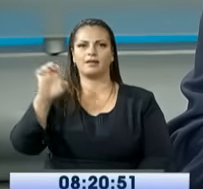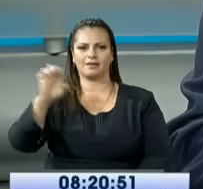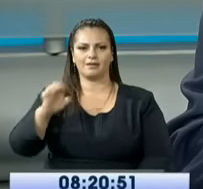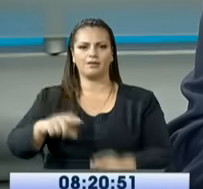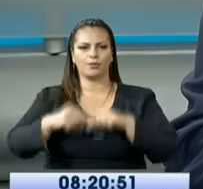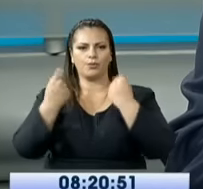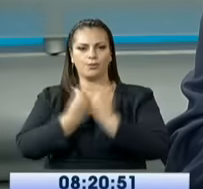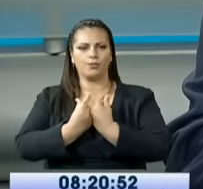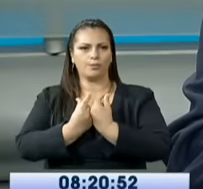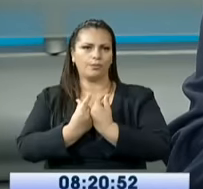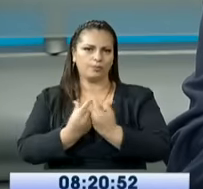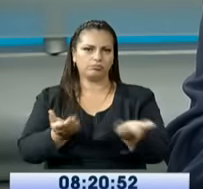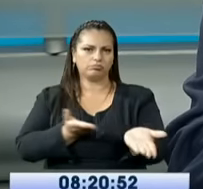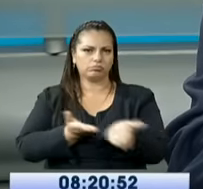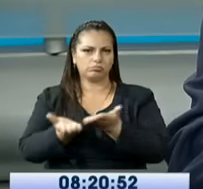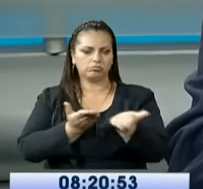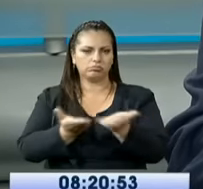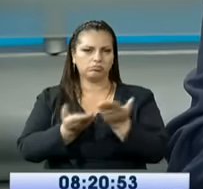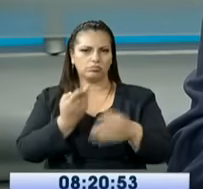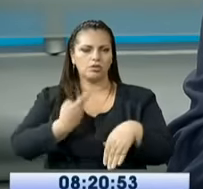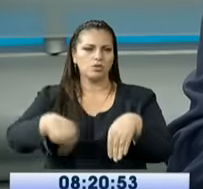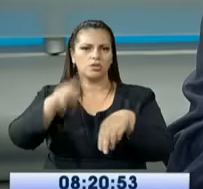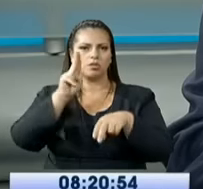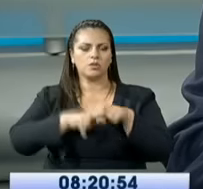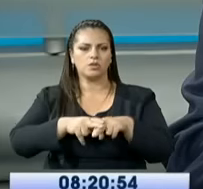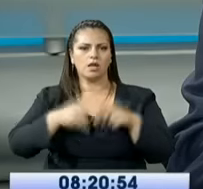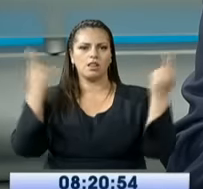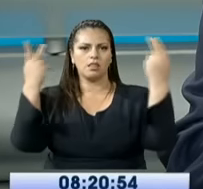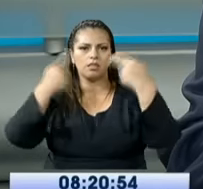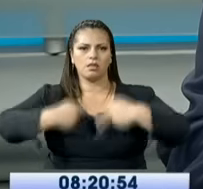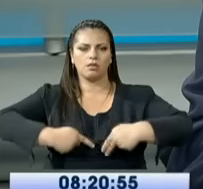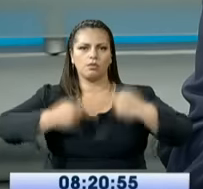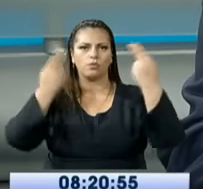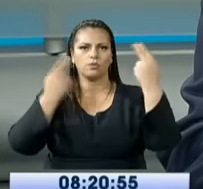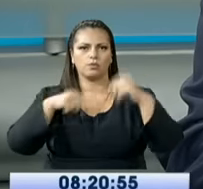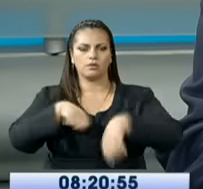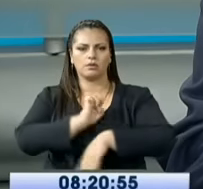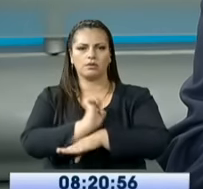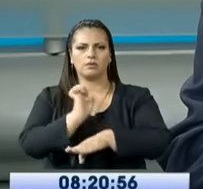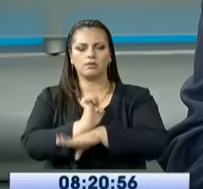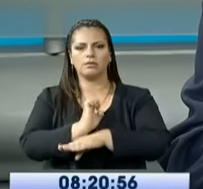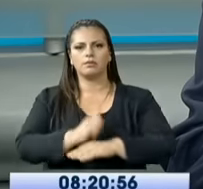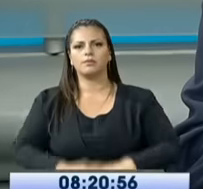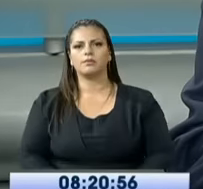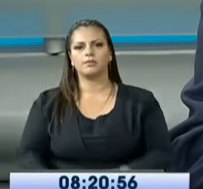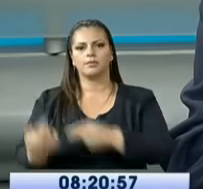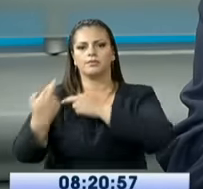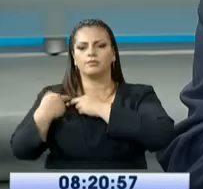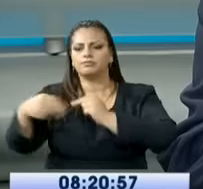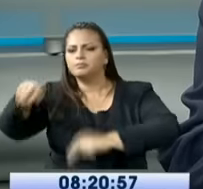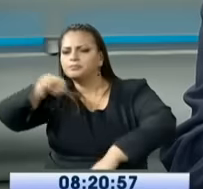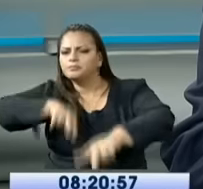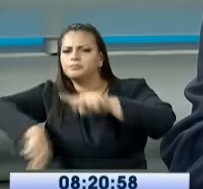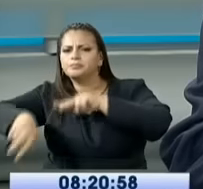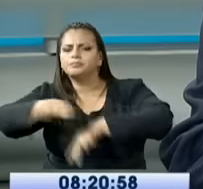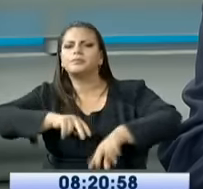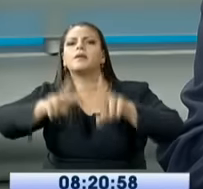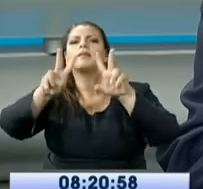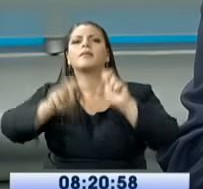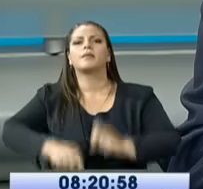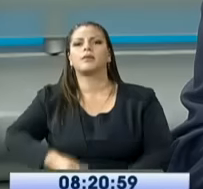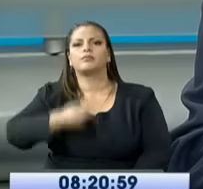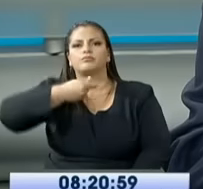en algunas licoreras ubicadas en el centro de Guayaquil. Durante esta acción de control, se verificó que los productos tengan el